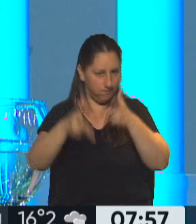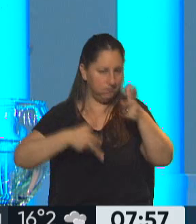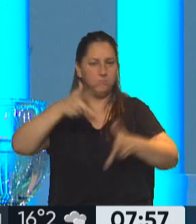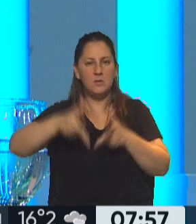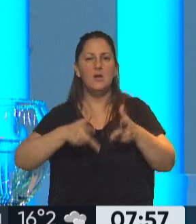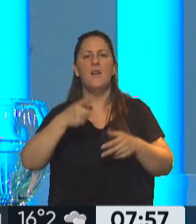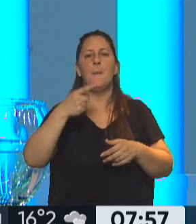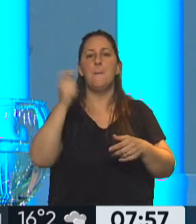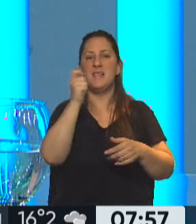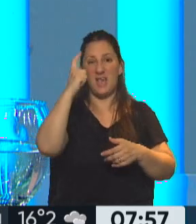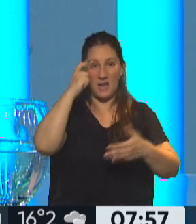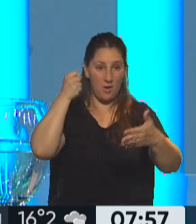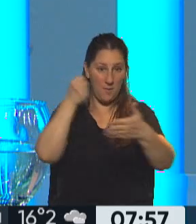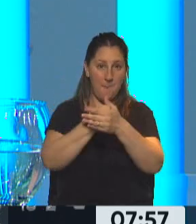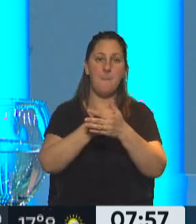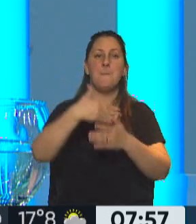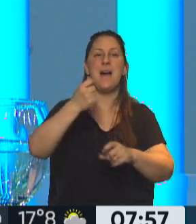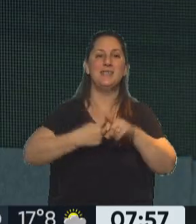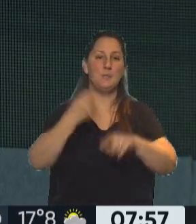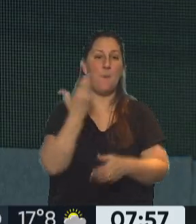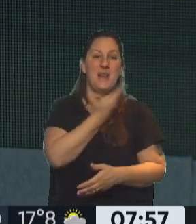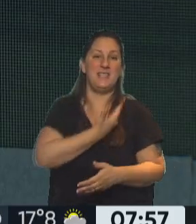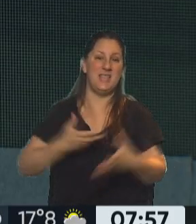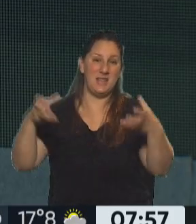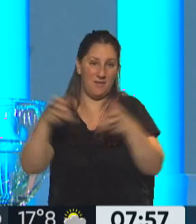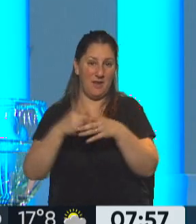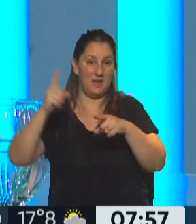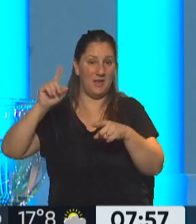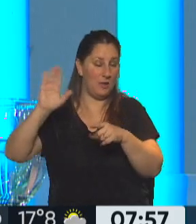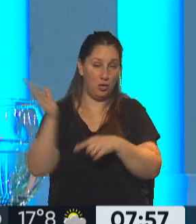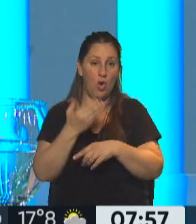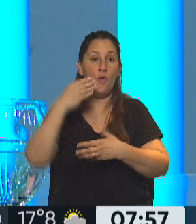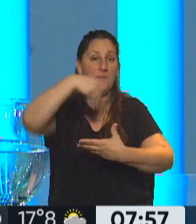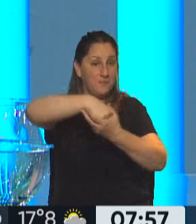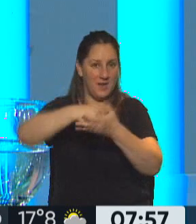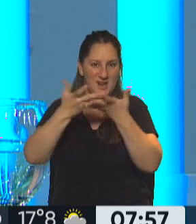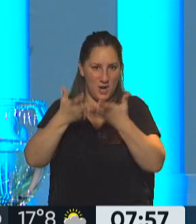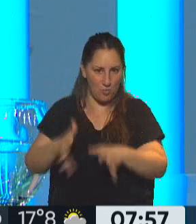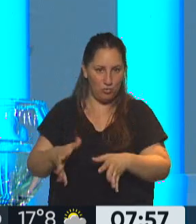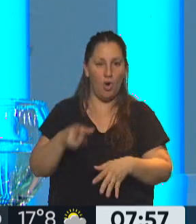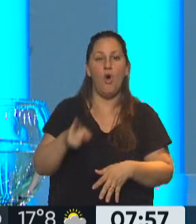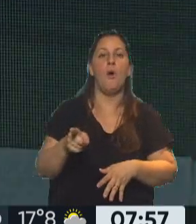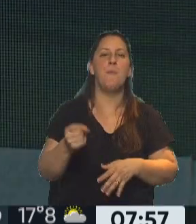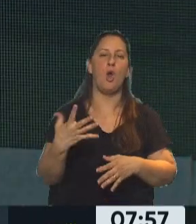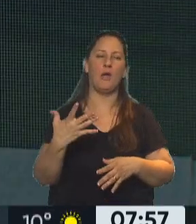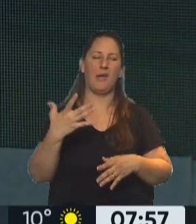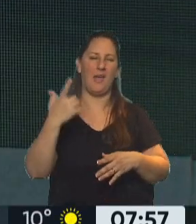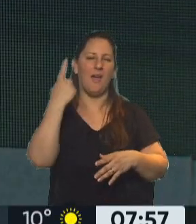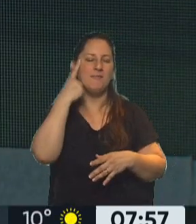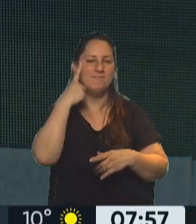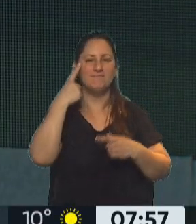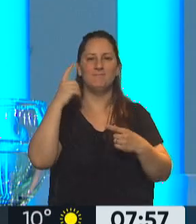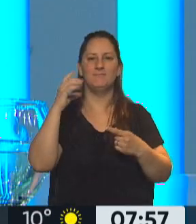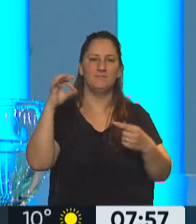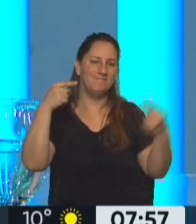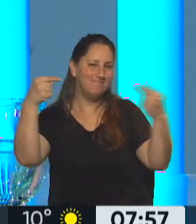a fines de enero renunciaba máximo kirchner como presidente del bloque del frente de todos en la cámara de diputados precisamente por las diferencias que planteó